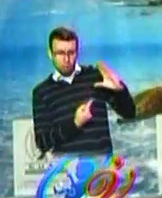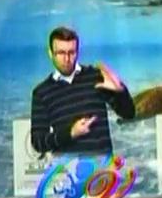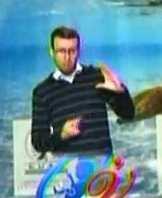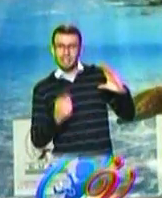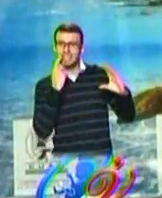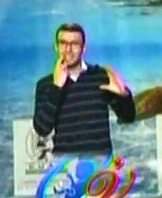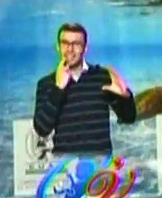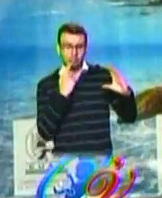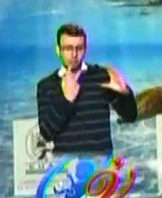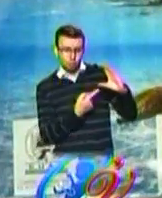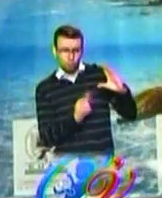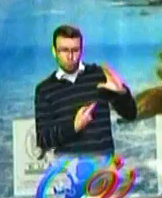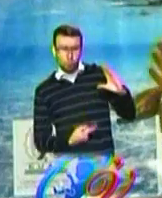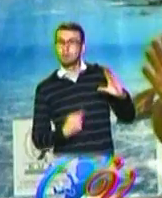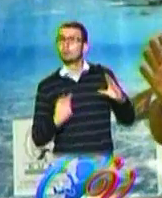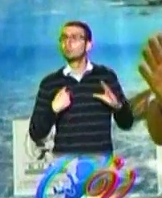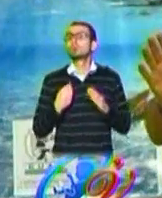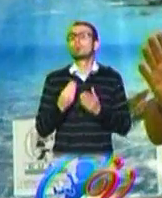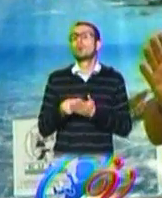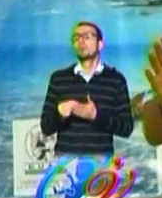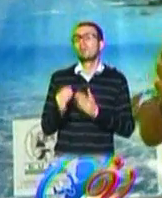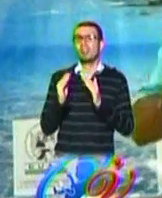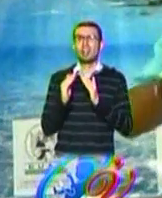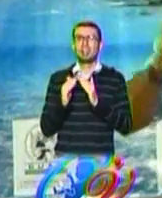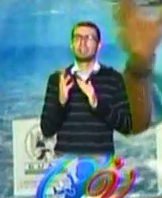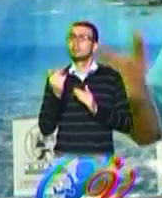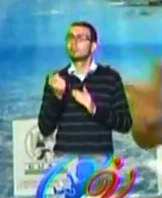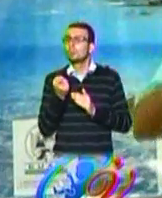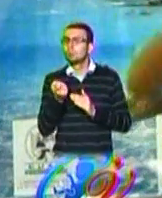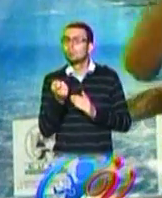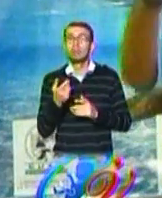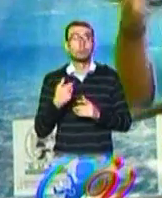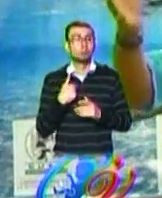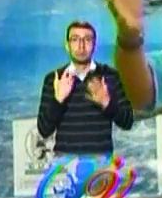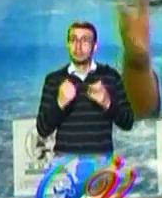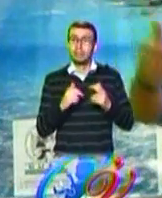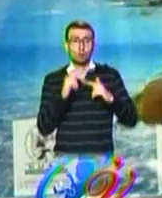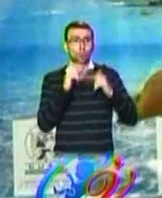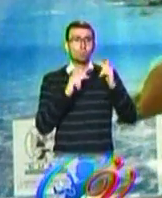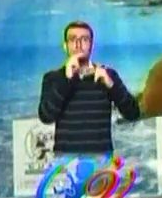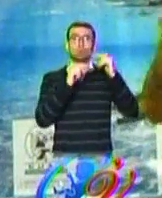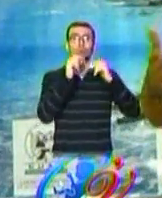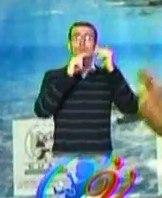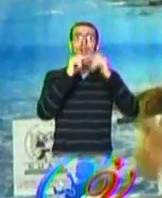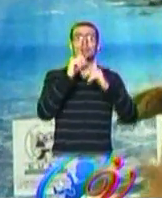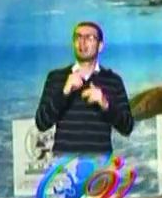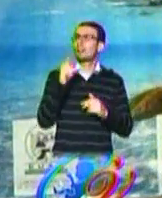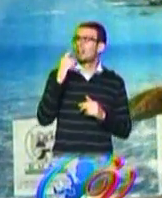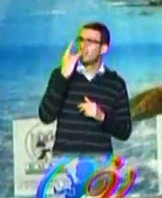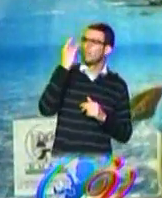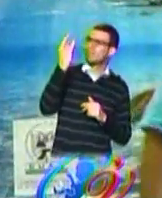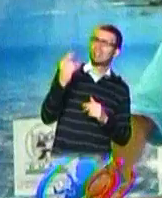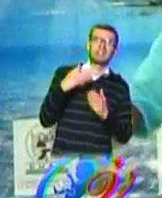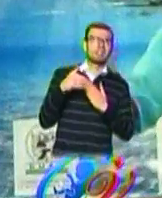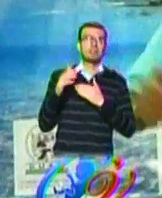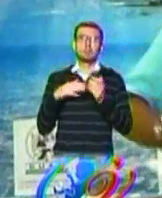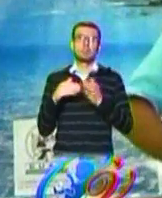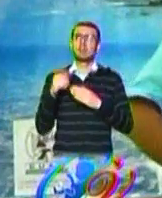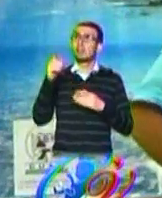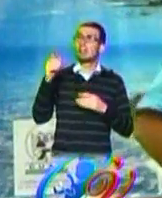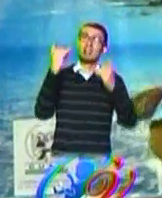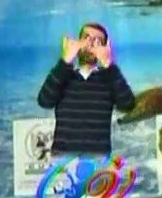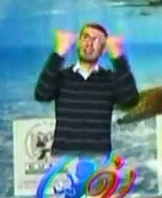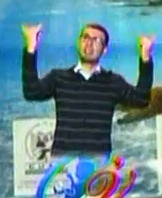compré un apartamentico, compré una casita, y en el afán de construir y construir, no nos interesa por dónde tiramos las redes